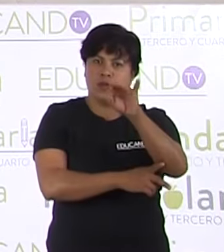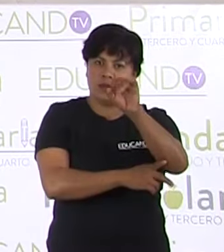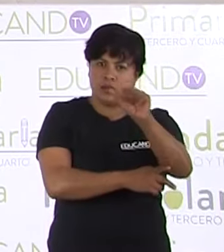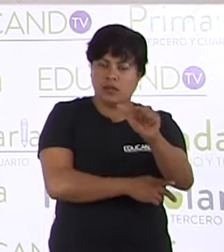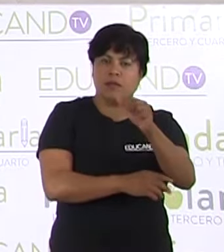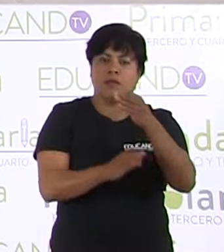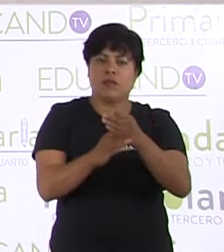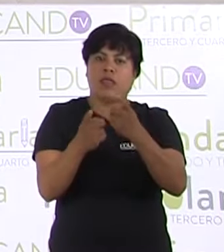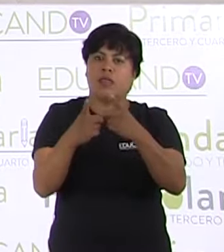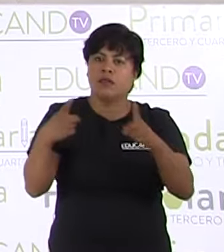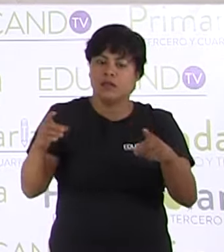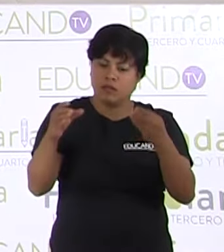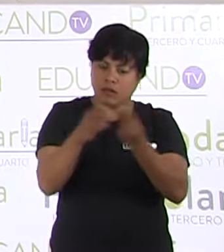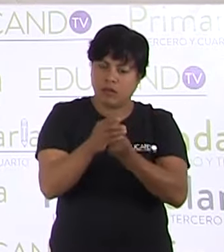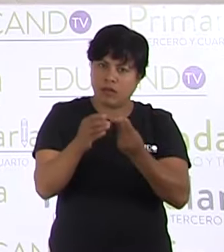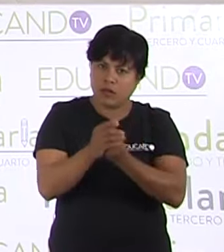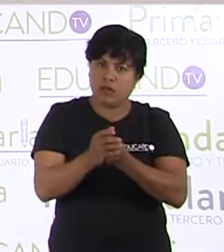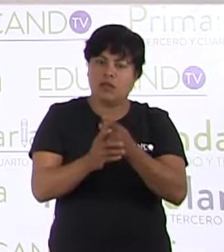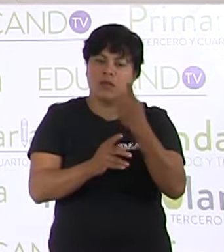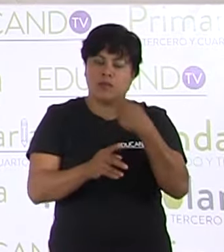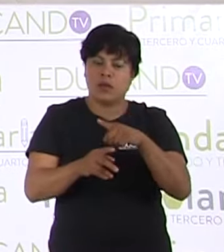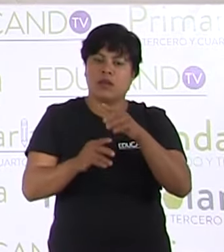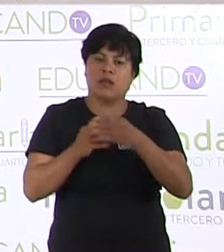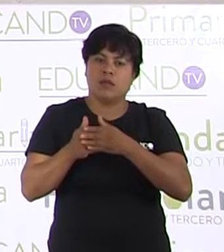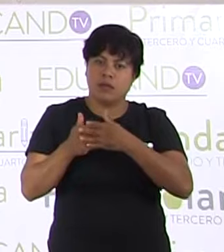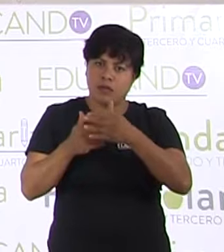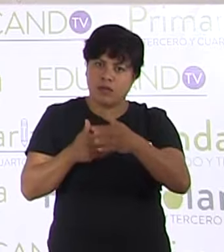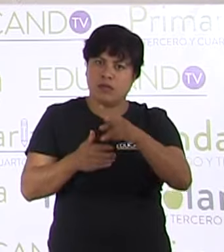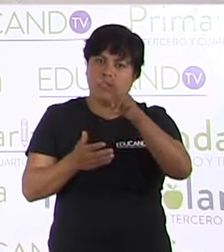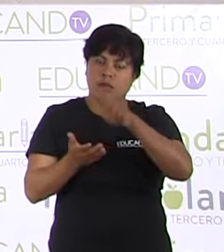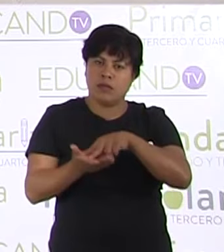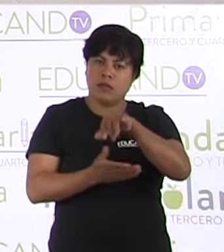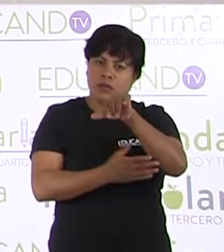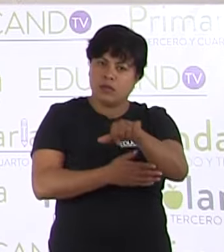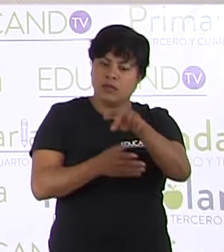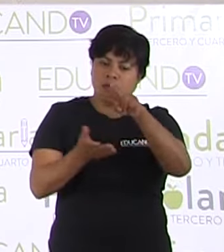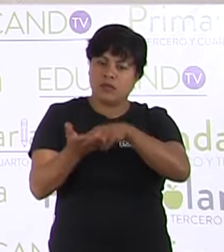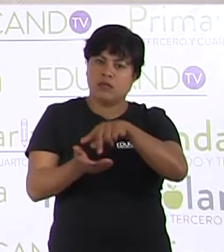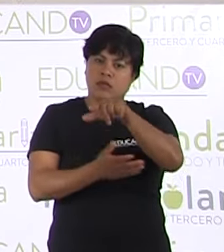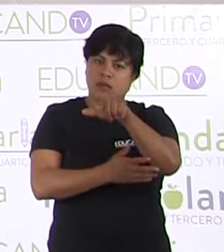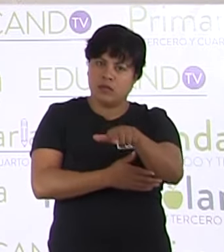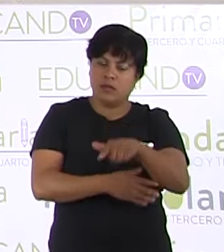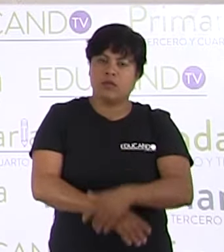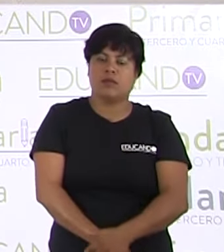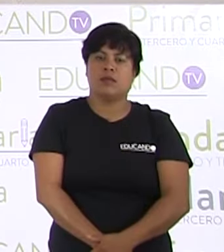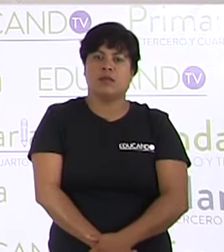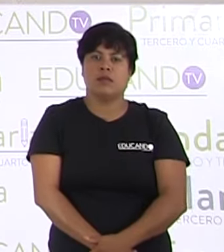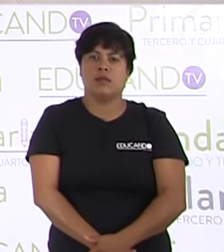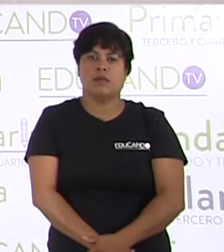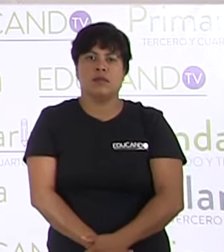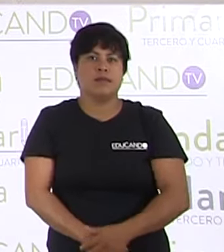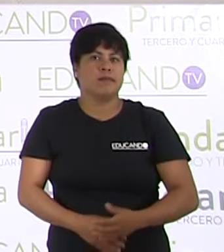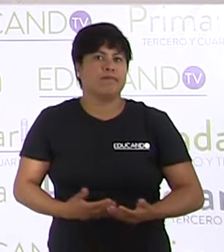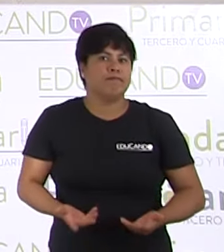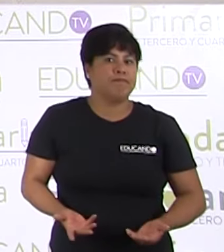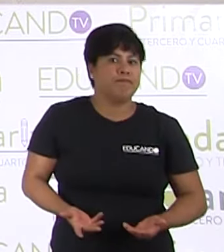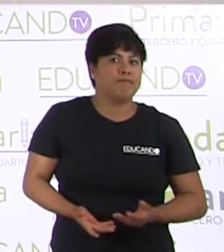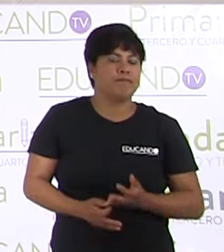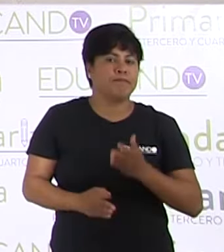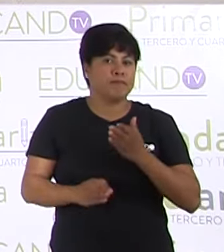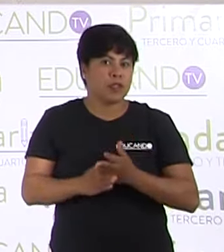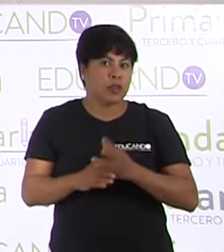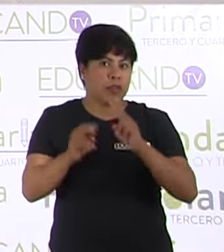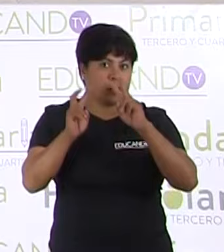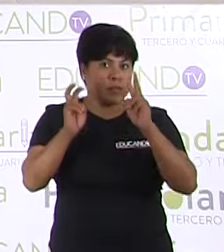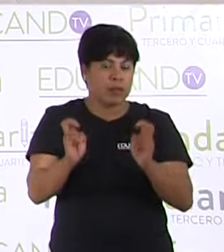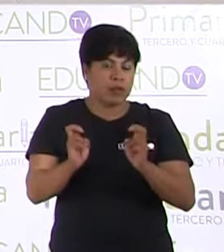desarrollando el contenido programático para el ciclo escolar 2016-2017 em el tema